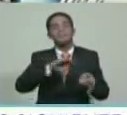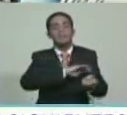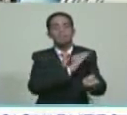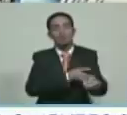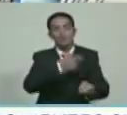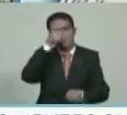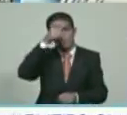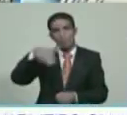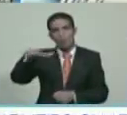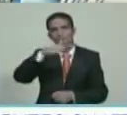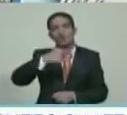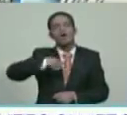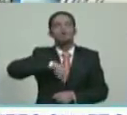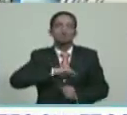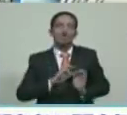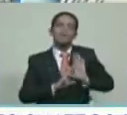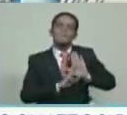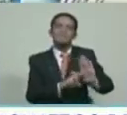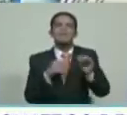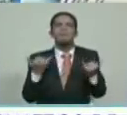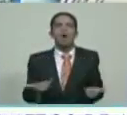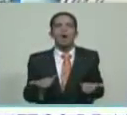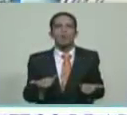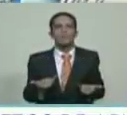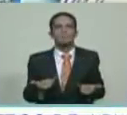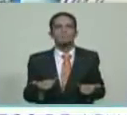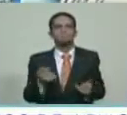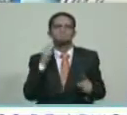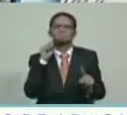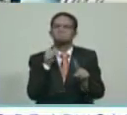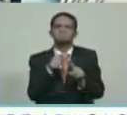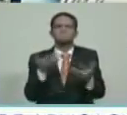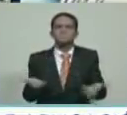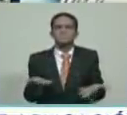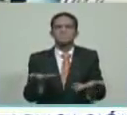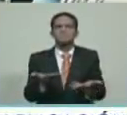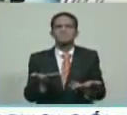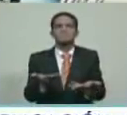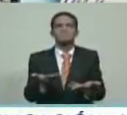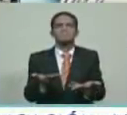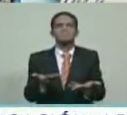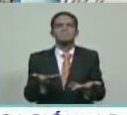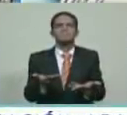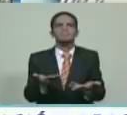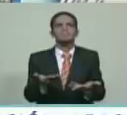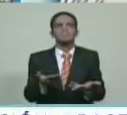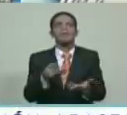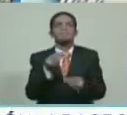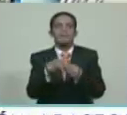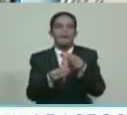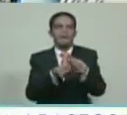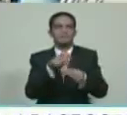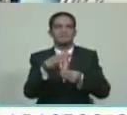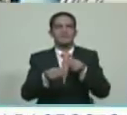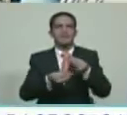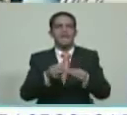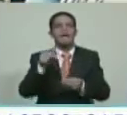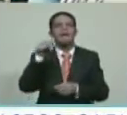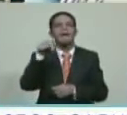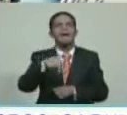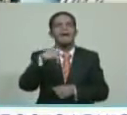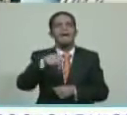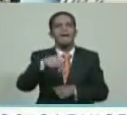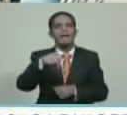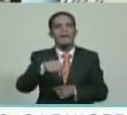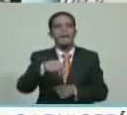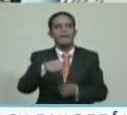que nosotros representamos en este momento, para lograr de manera inequívoca que este